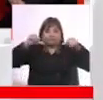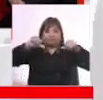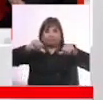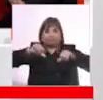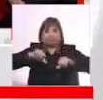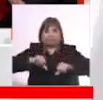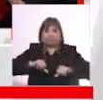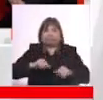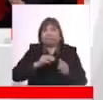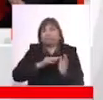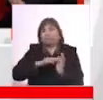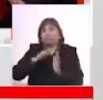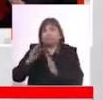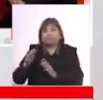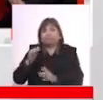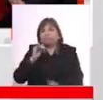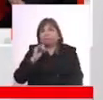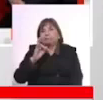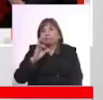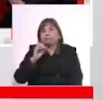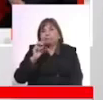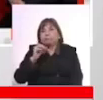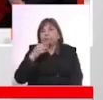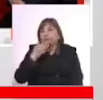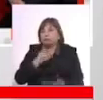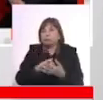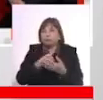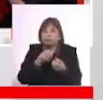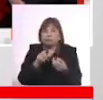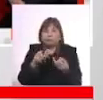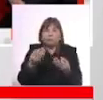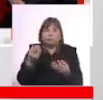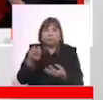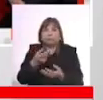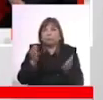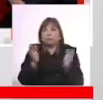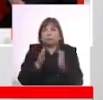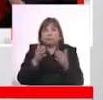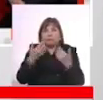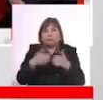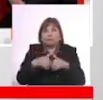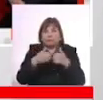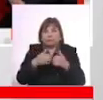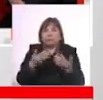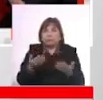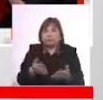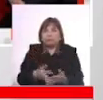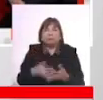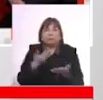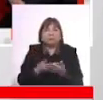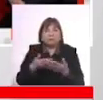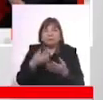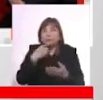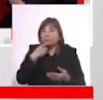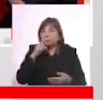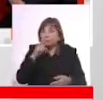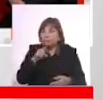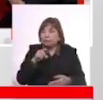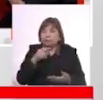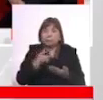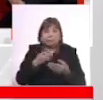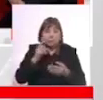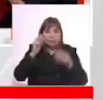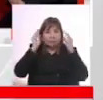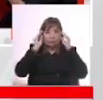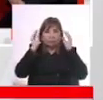a la informalidad. Muchas de ellas eran micro y pequeñas empresas, por lo que esta es una oportunidad